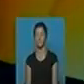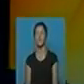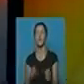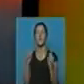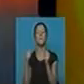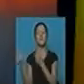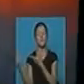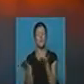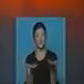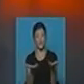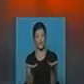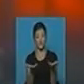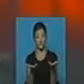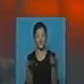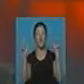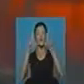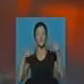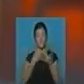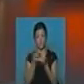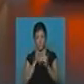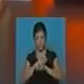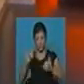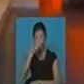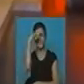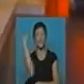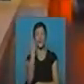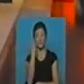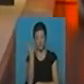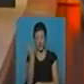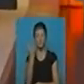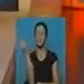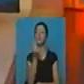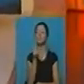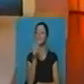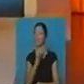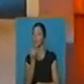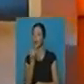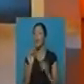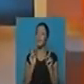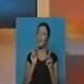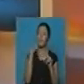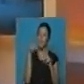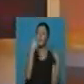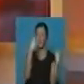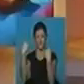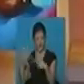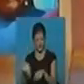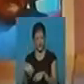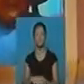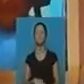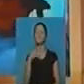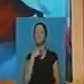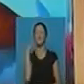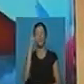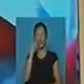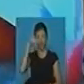Bienvenidos a la edición internacional del noticiero de la televisión pública, como todos los sábados, o tal vez no como todos los sábados. Me gustaría decirles desde